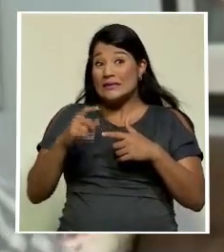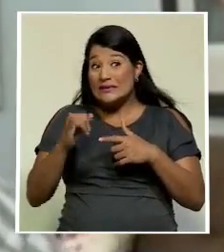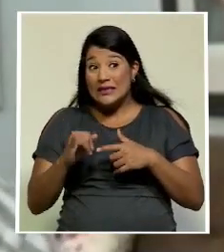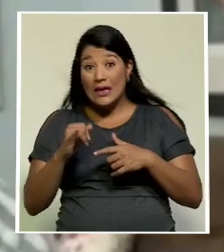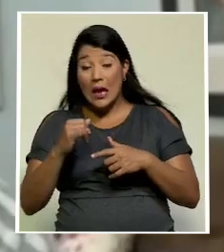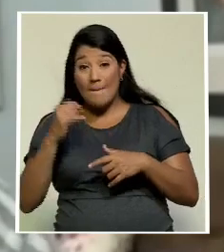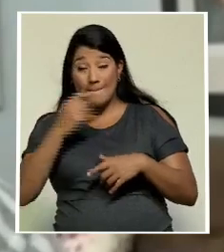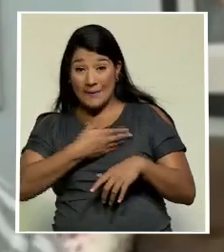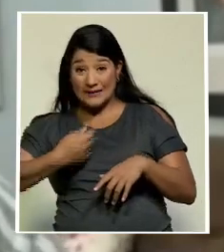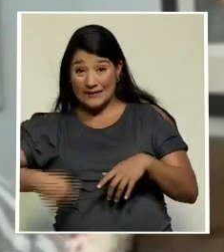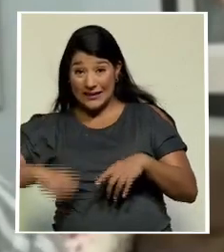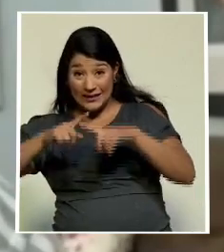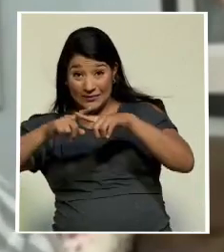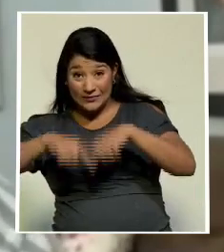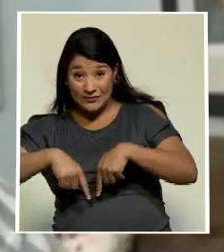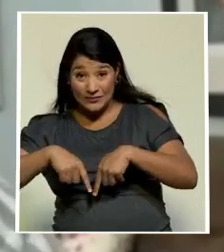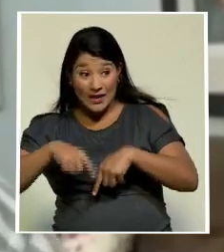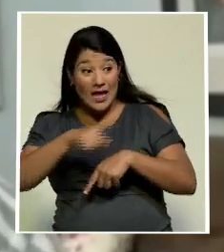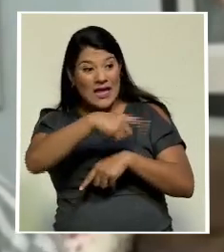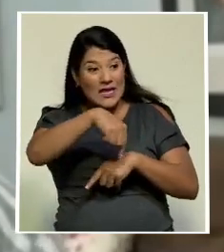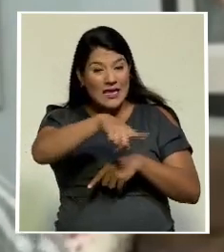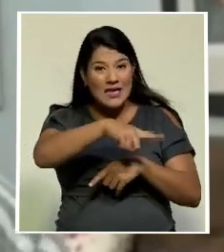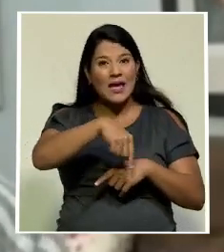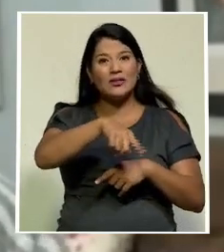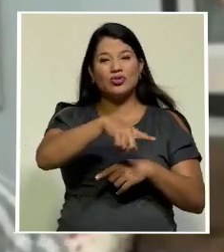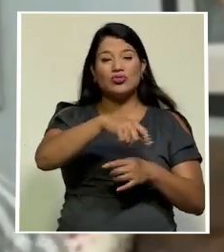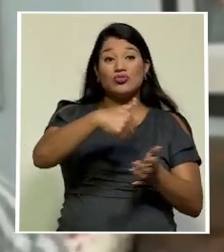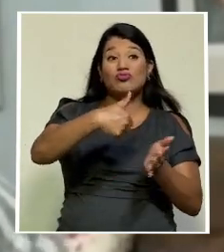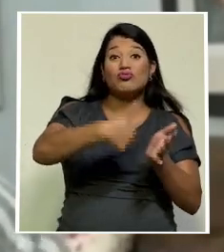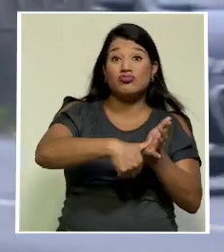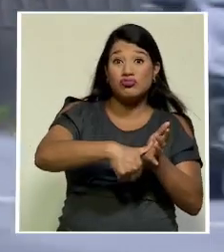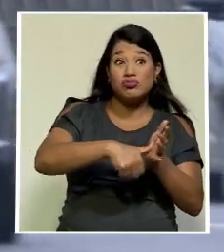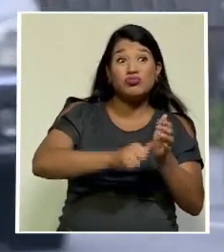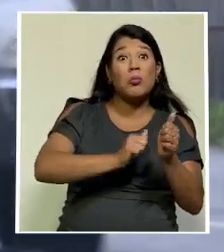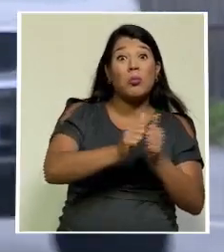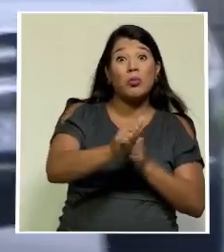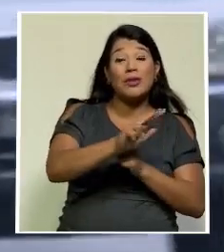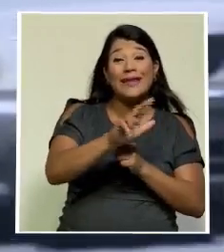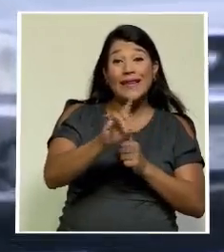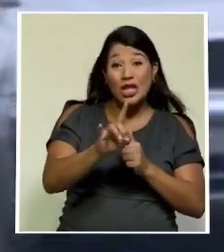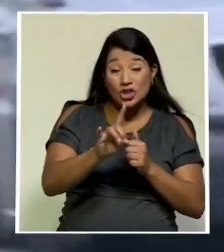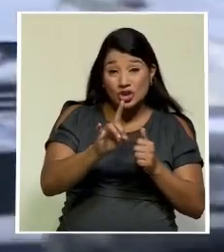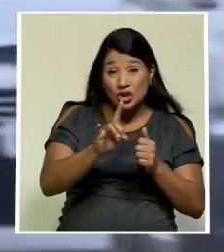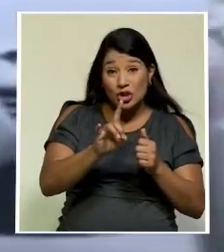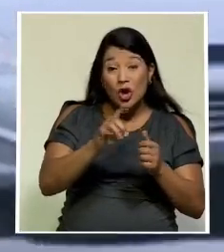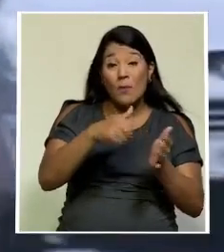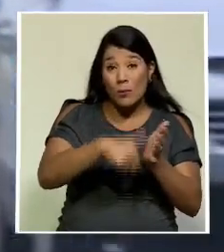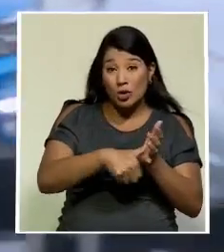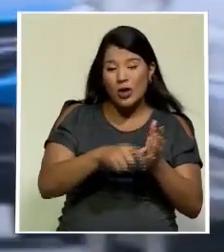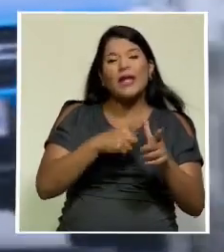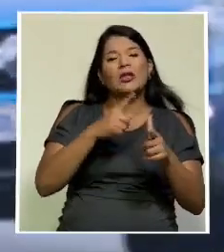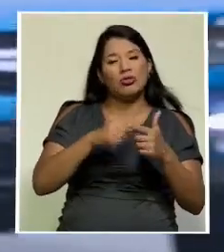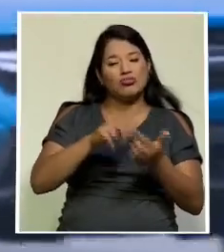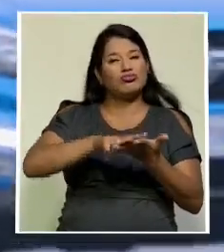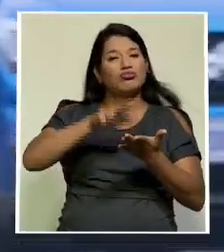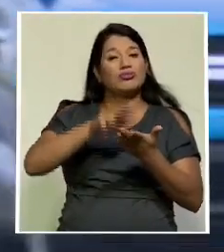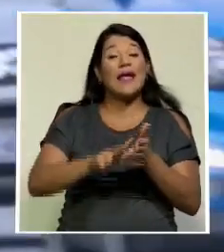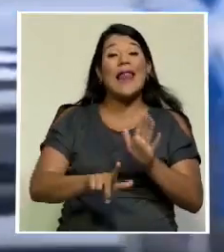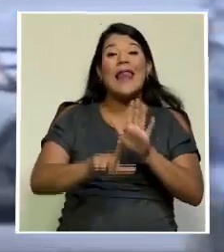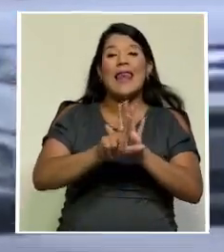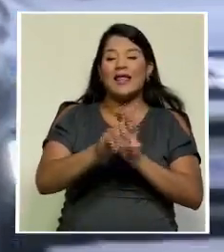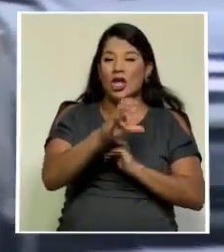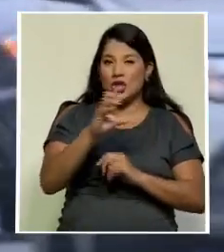calificada, el proyecto queda sancionado y se mandará a ejecutar como ley de la República. El diputado del Frente Amplio considera